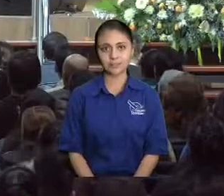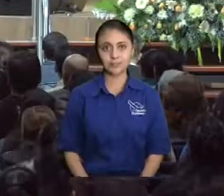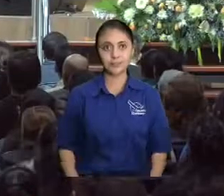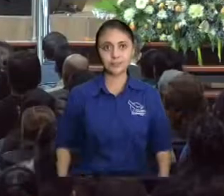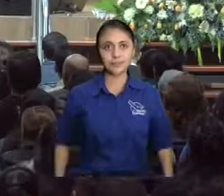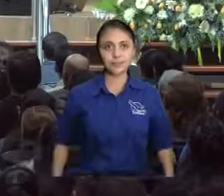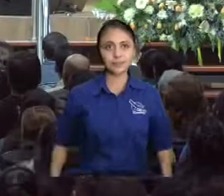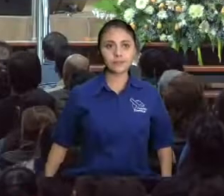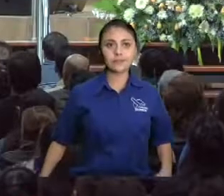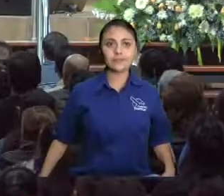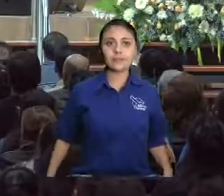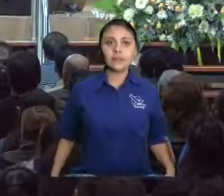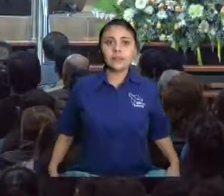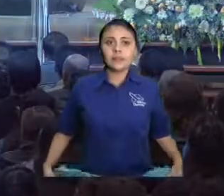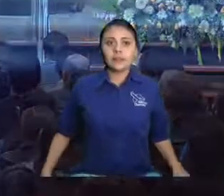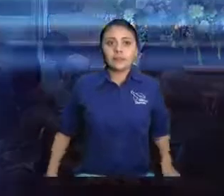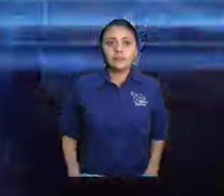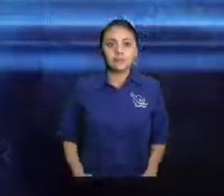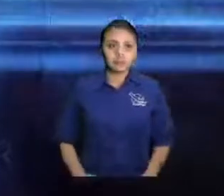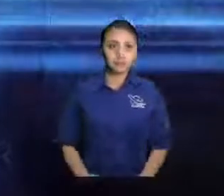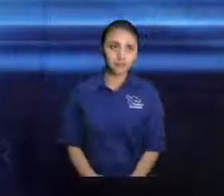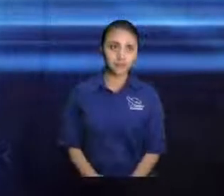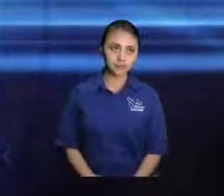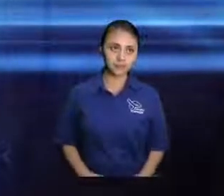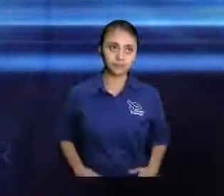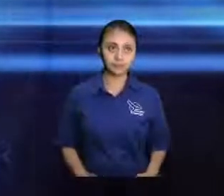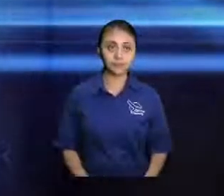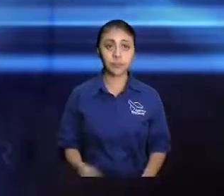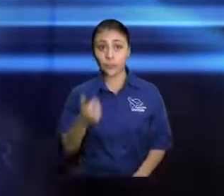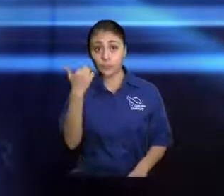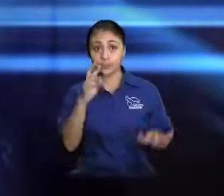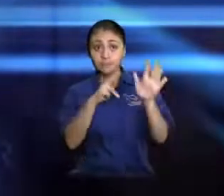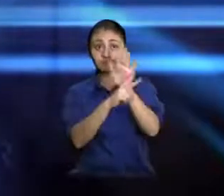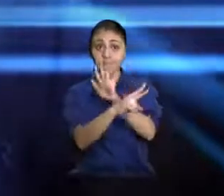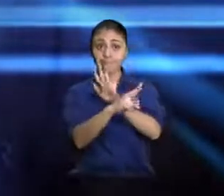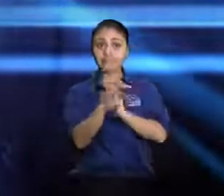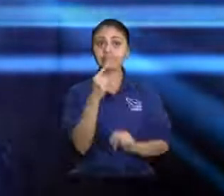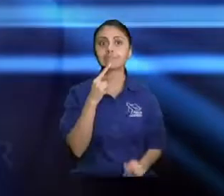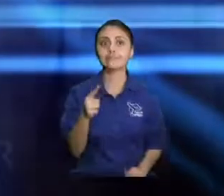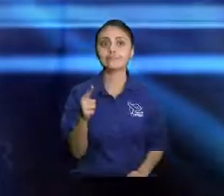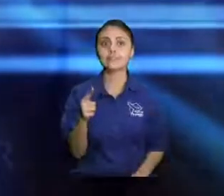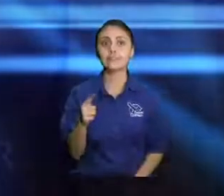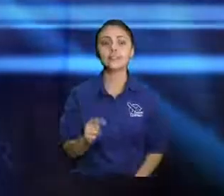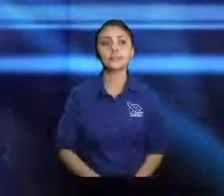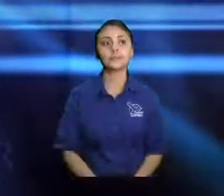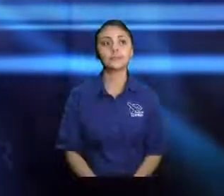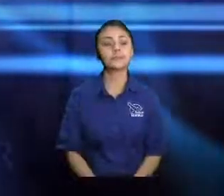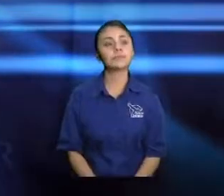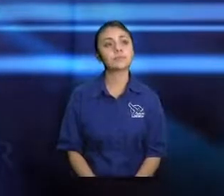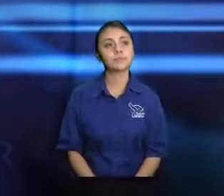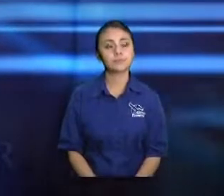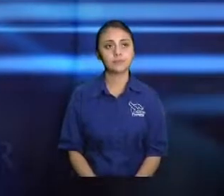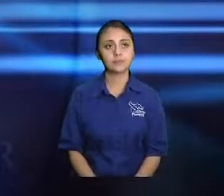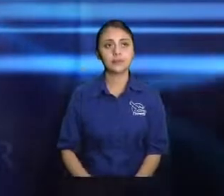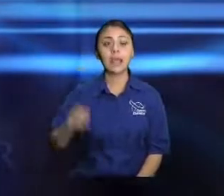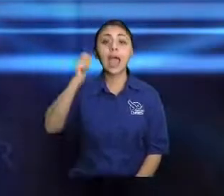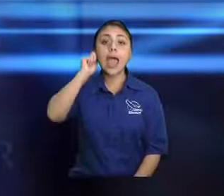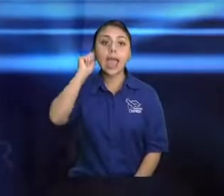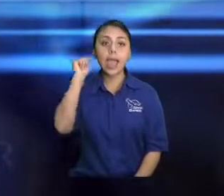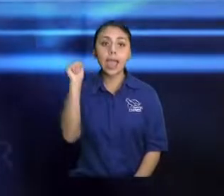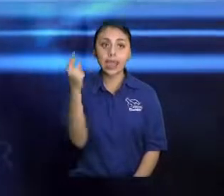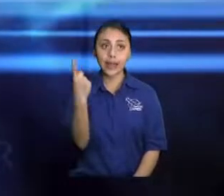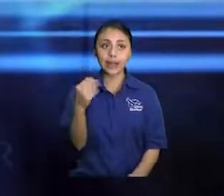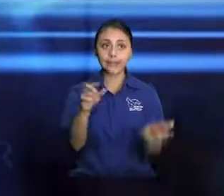todavía, o minutos, ¿para qué los vamos a chiquitar, verdad? Ay, Señor, mire este